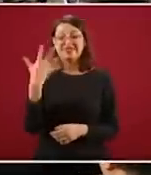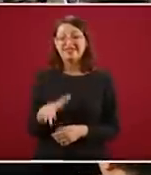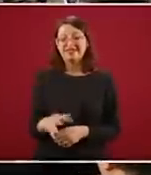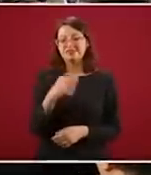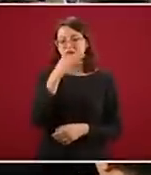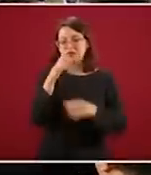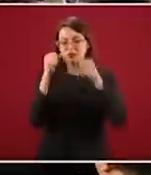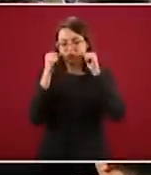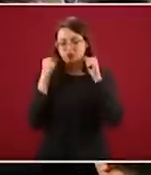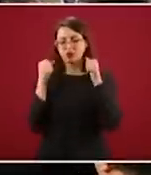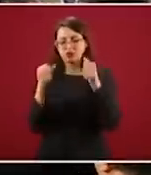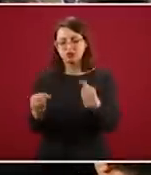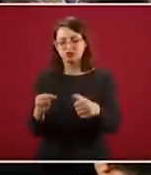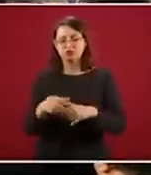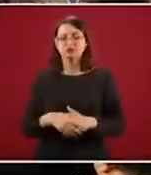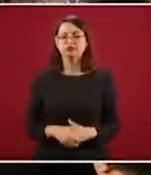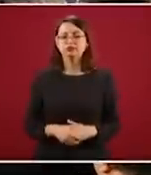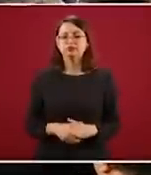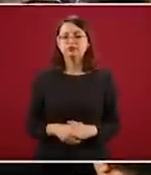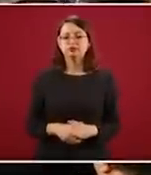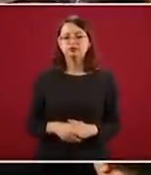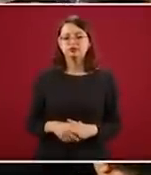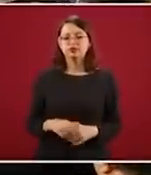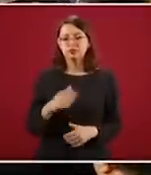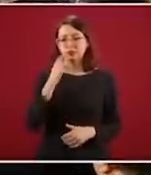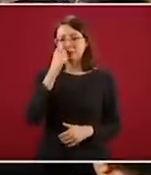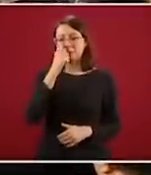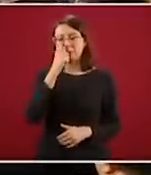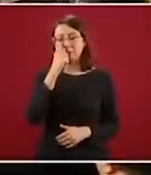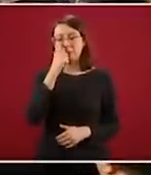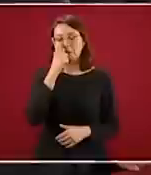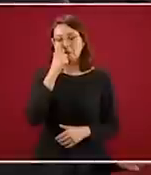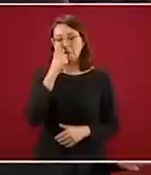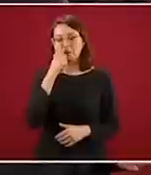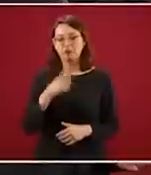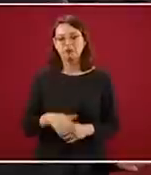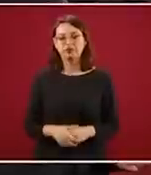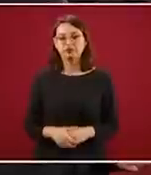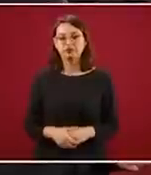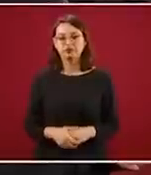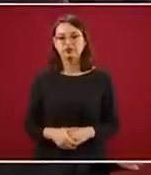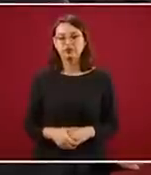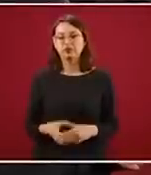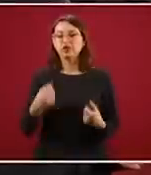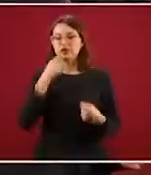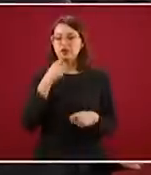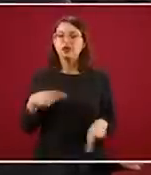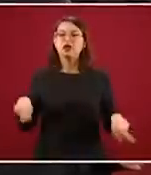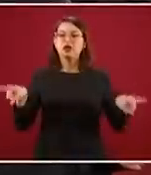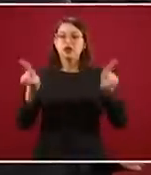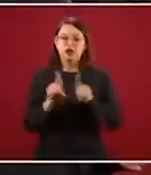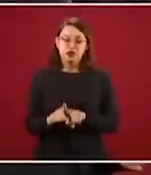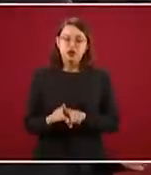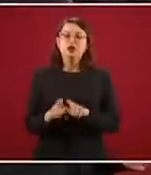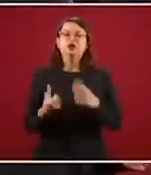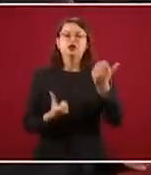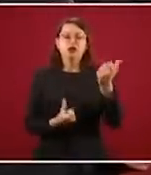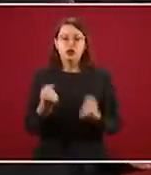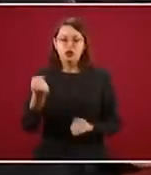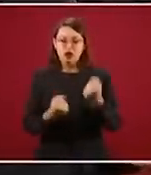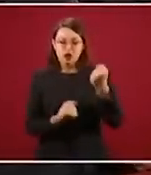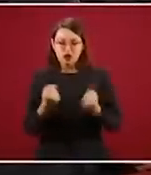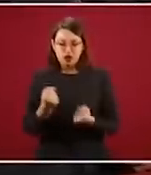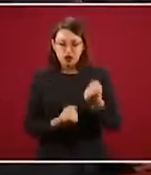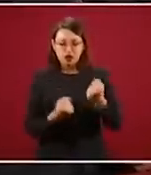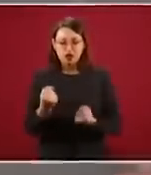Siguiendo con los resultados, se integró un agrupamiento de transporte terrestre y combustible, básicamente coordinado